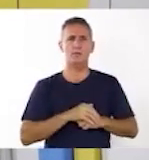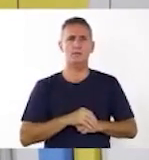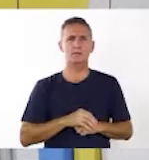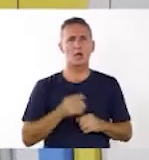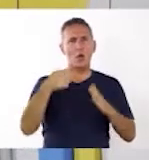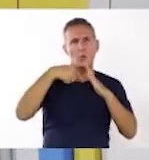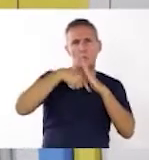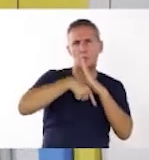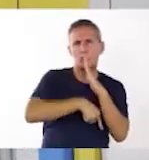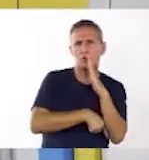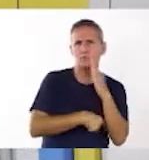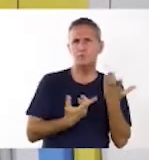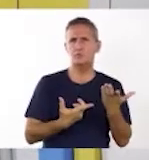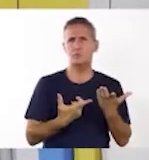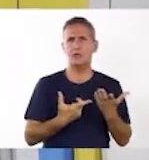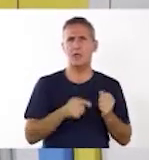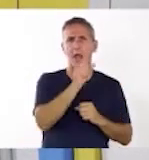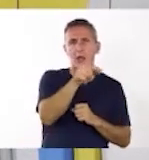obra,